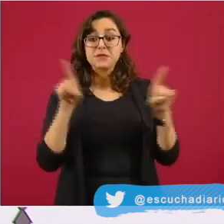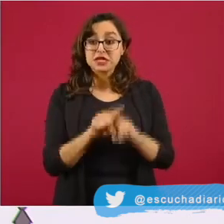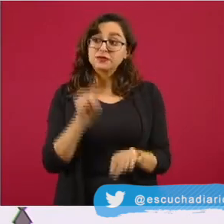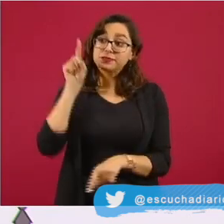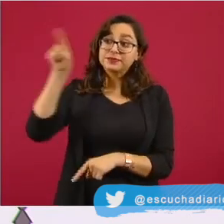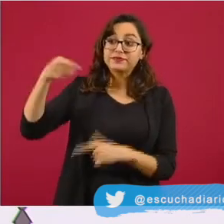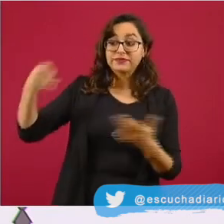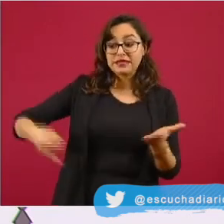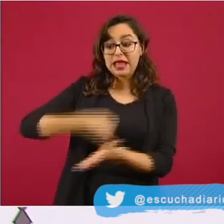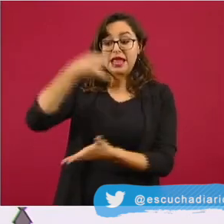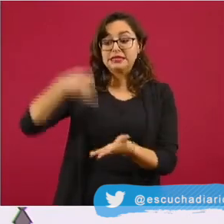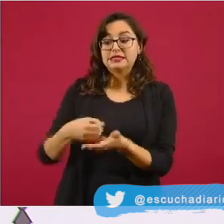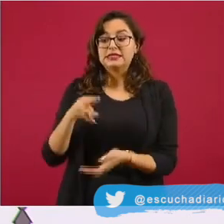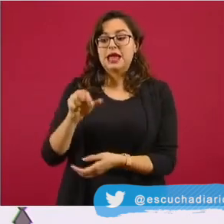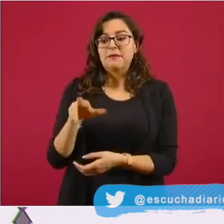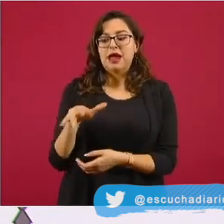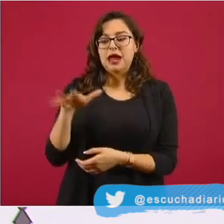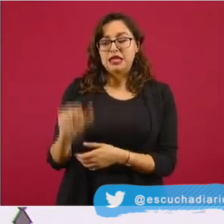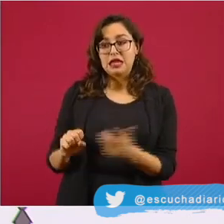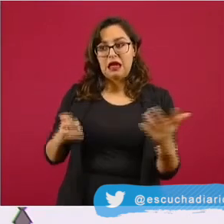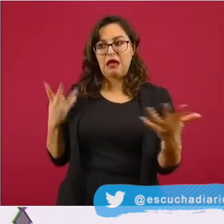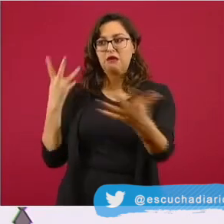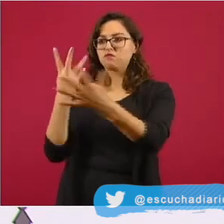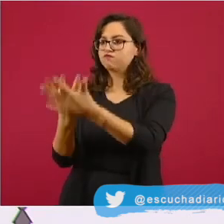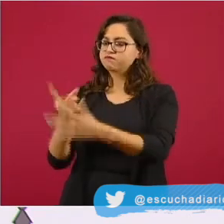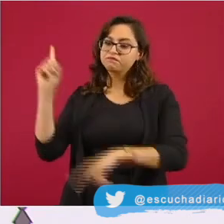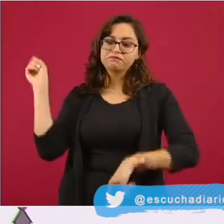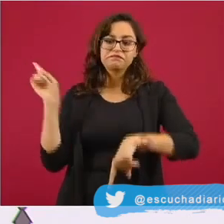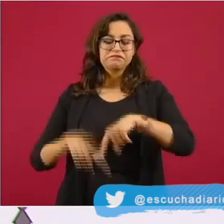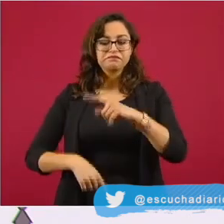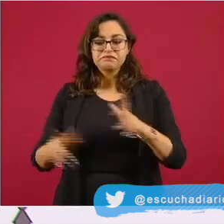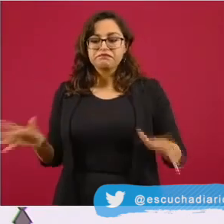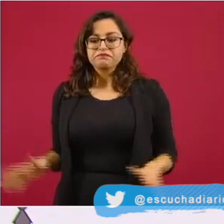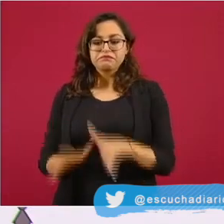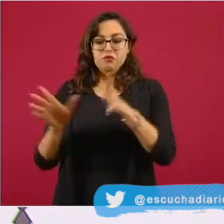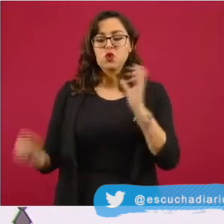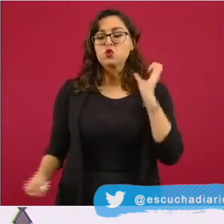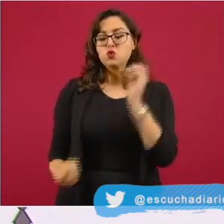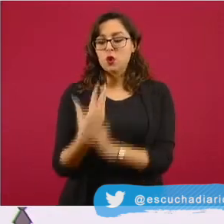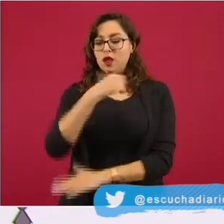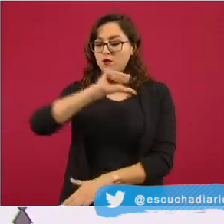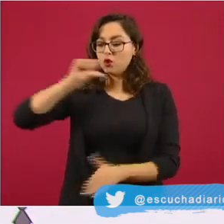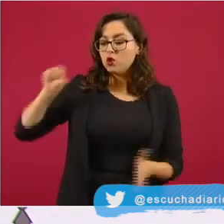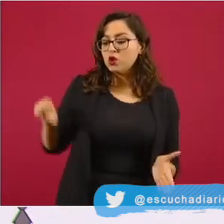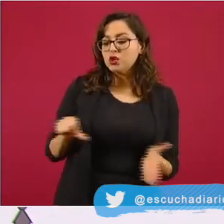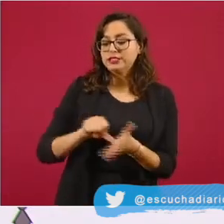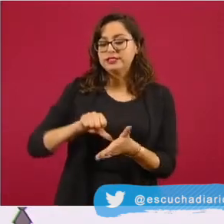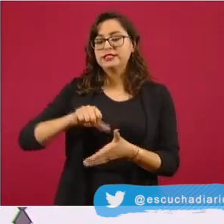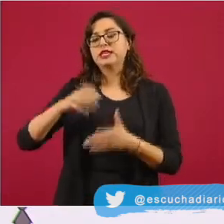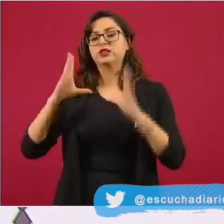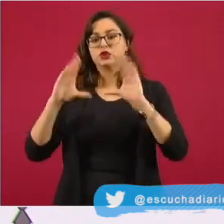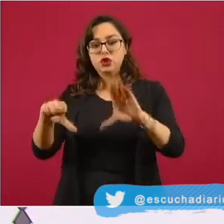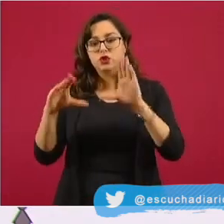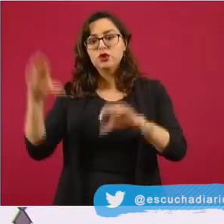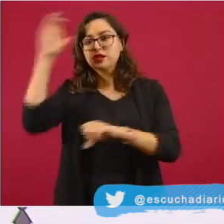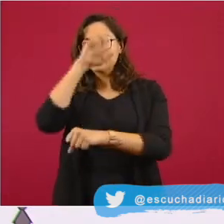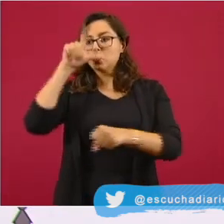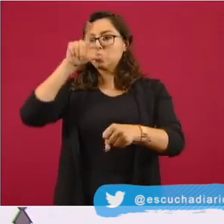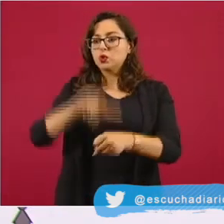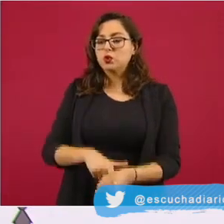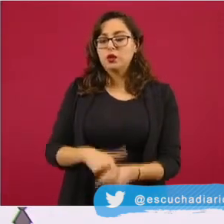se convirtieron en el Centro de Educación Ambiental y Cultural Muros de Agua José